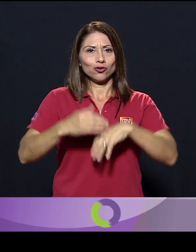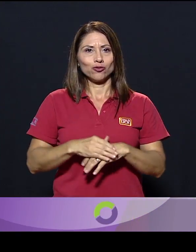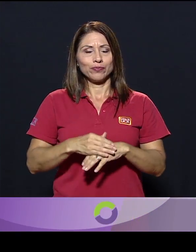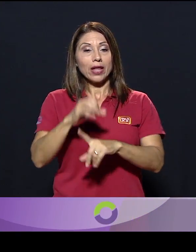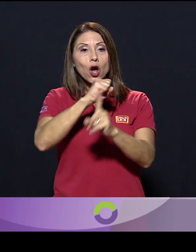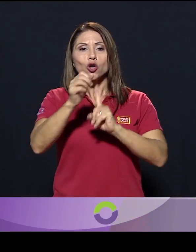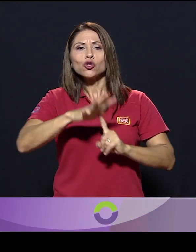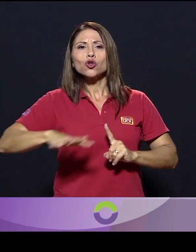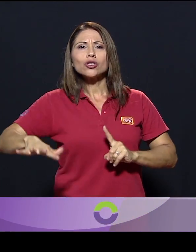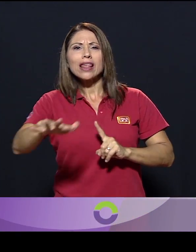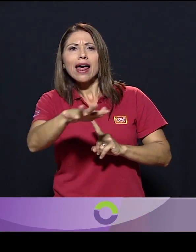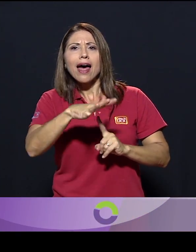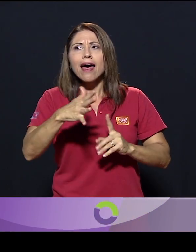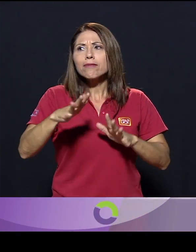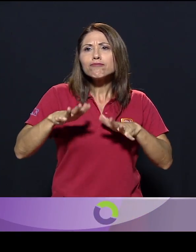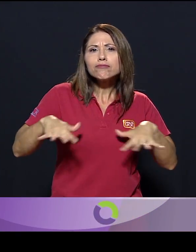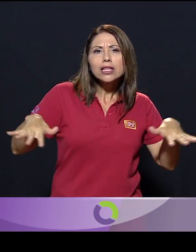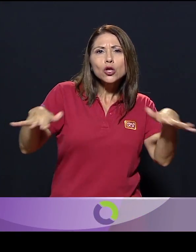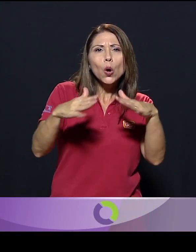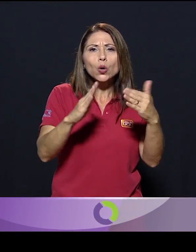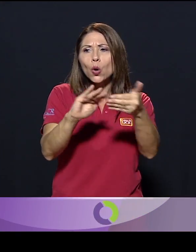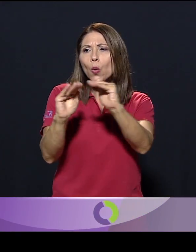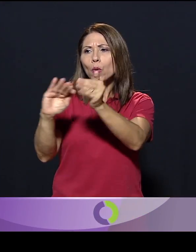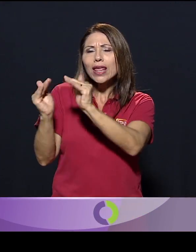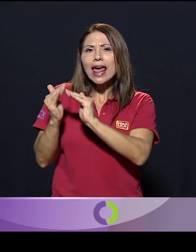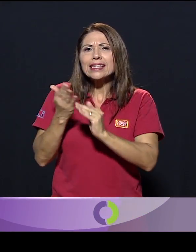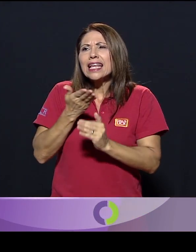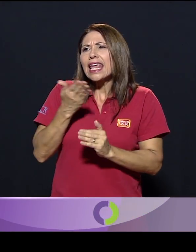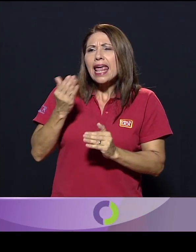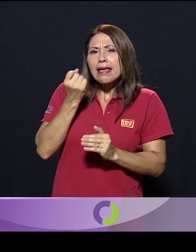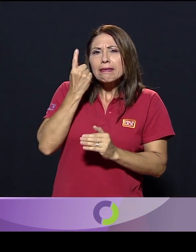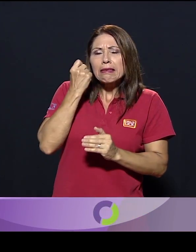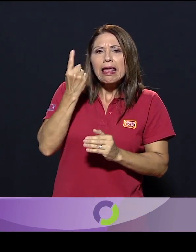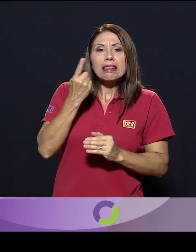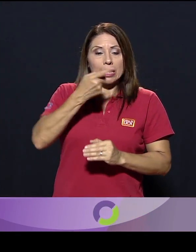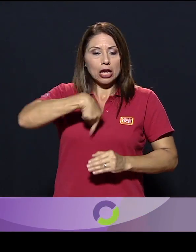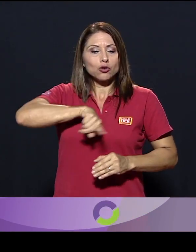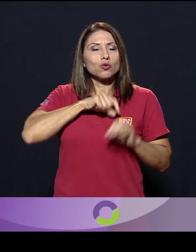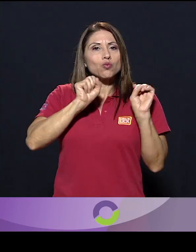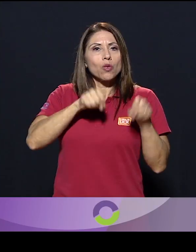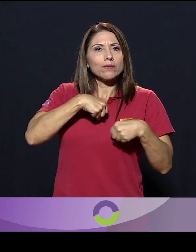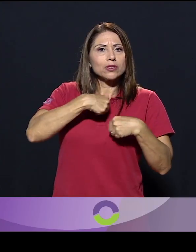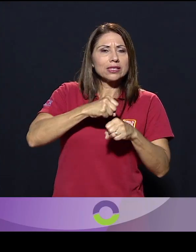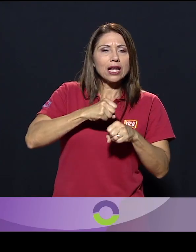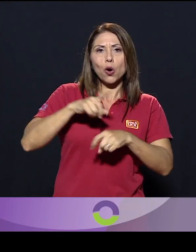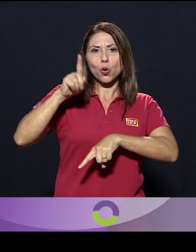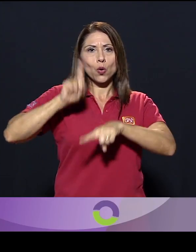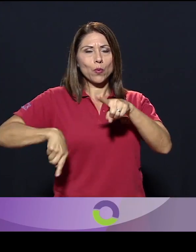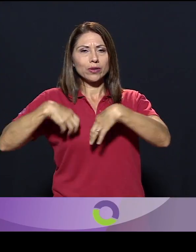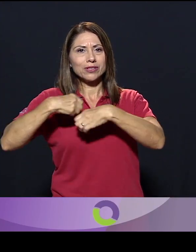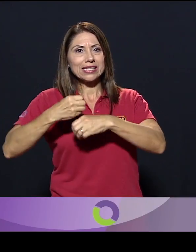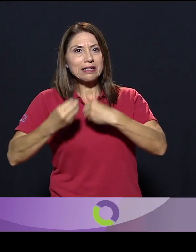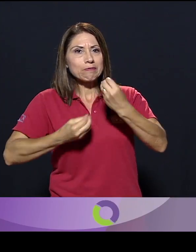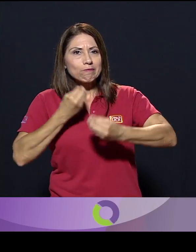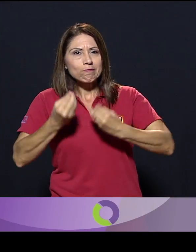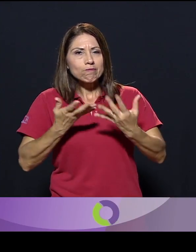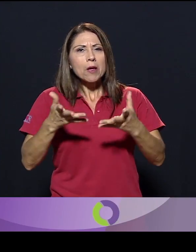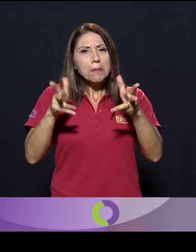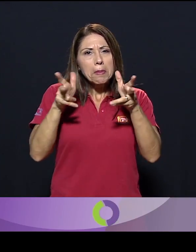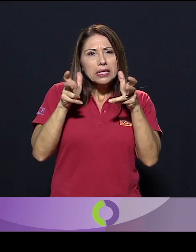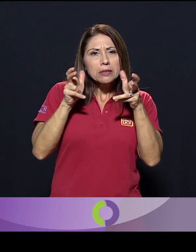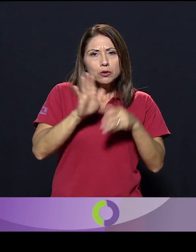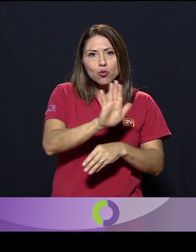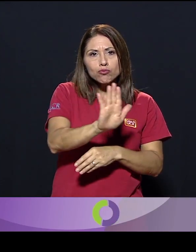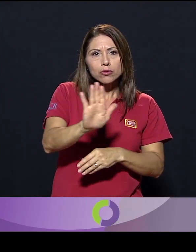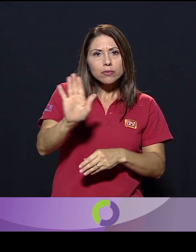la percepción que tiene la sociedad, el entorno, las comunidades de lo que podemos hacer o lo que no podemos hacer. Y